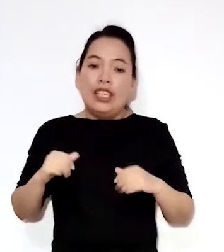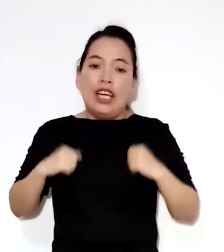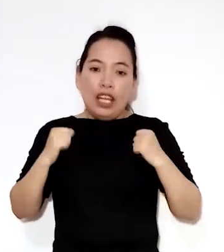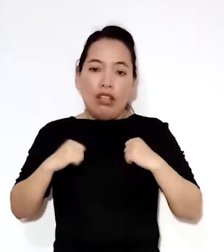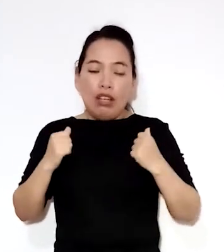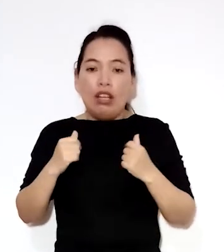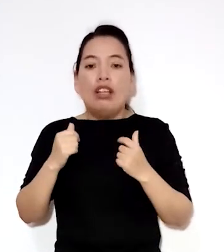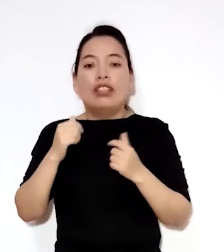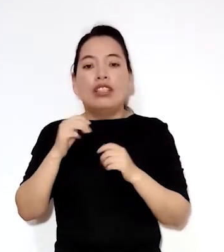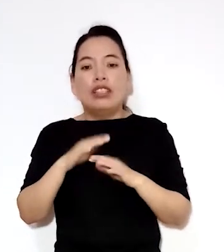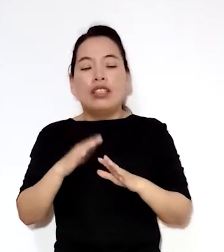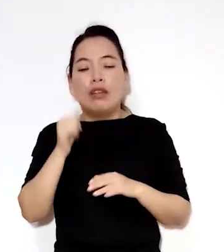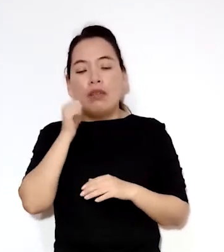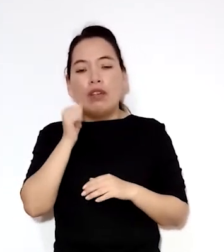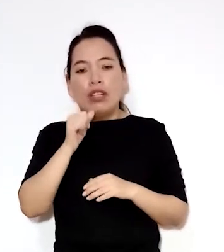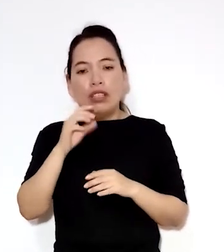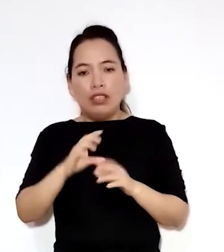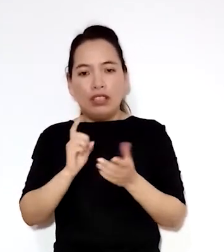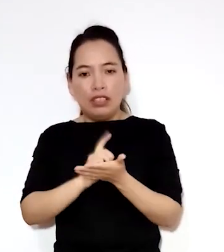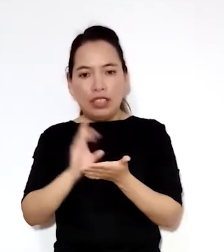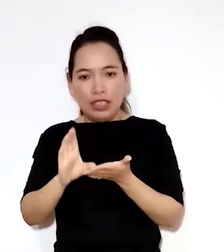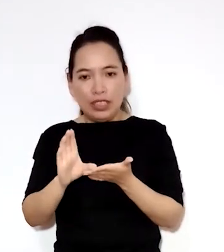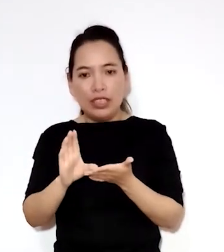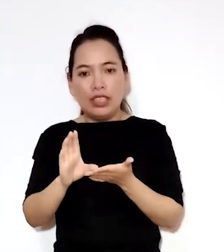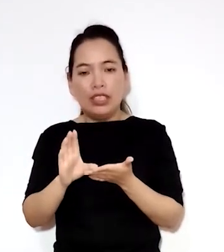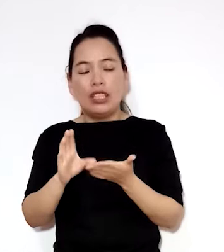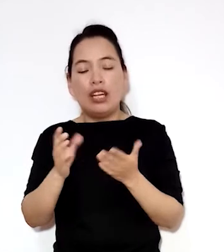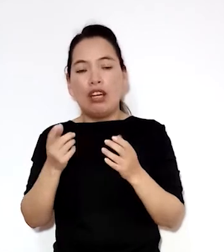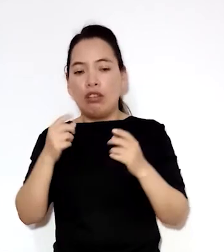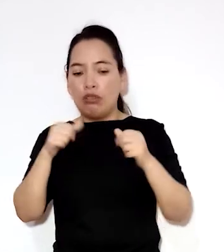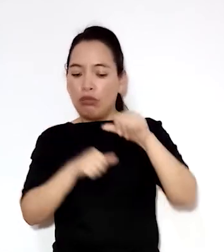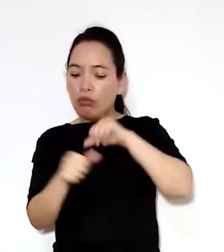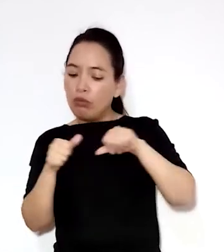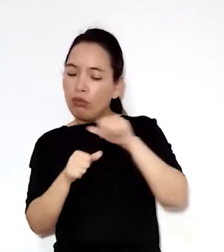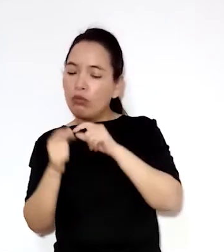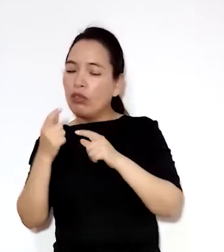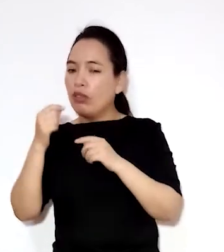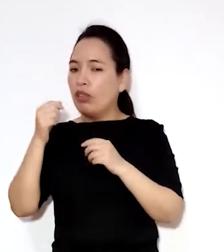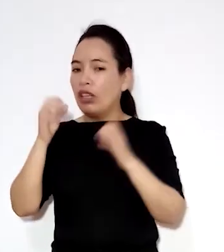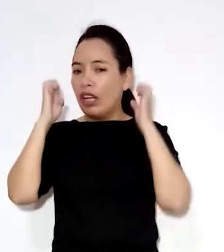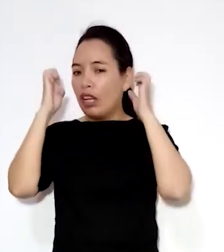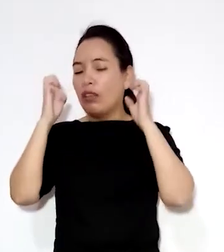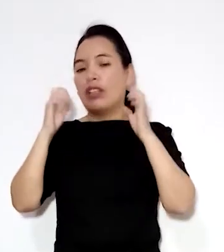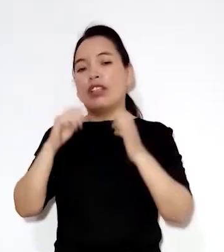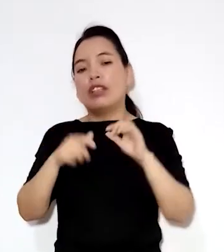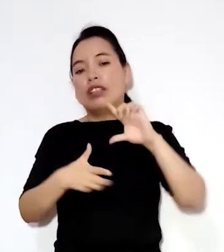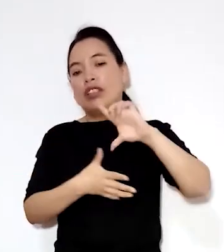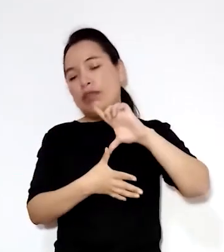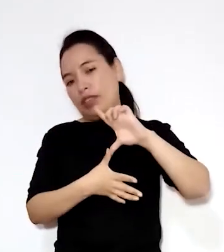adolescentes y mujeres con discapacidad en su relación con la educación en América Latina.